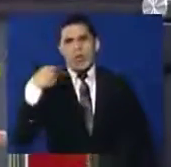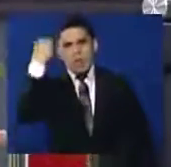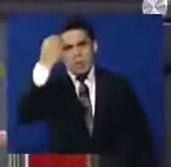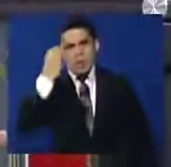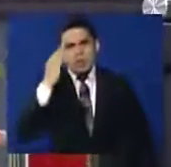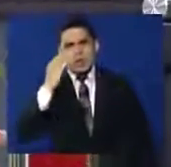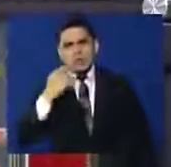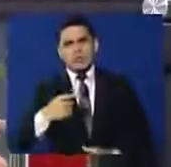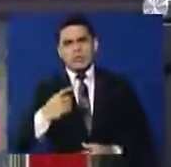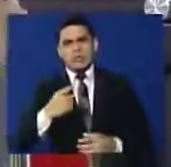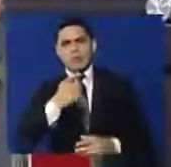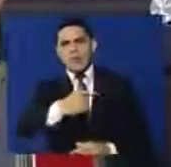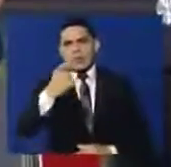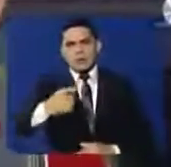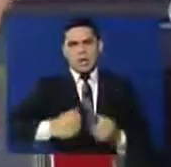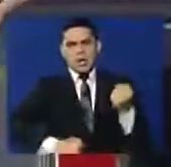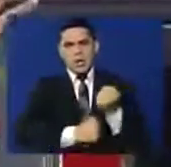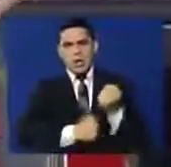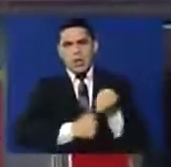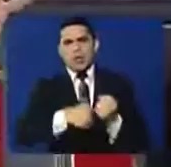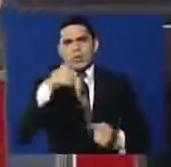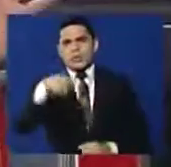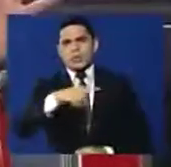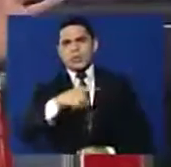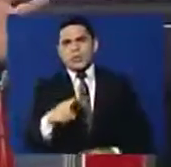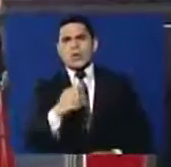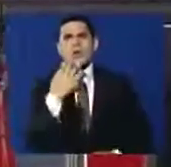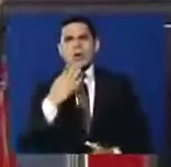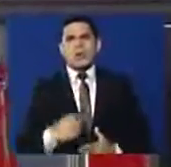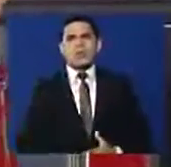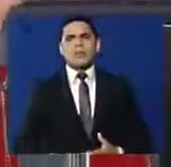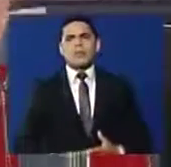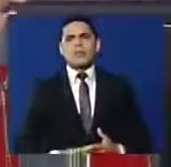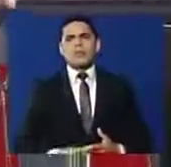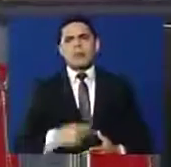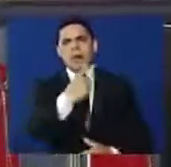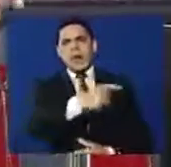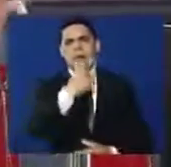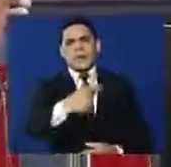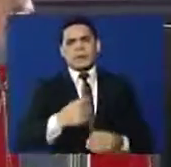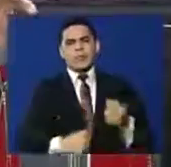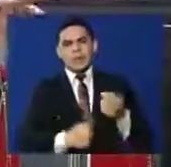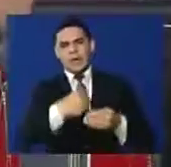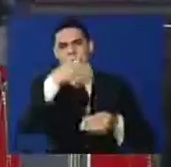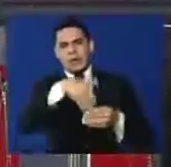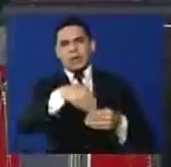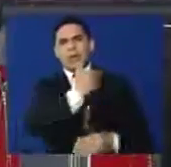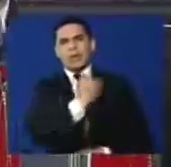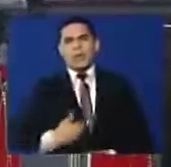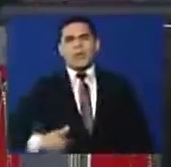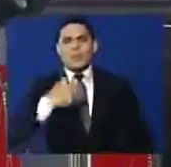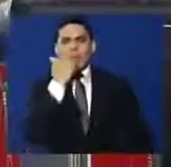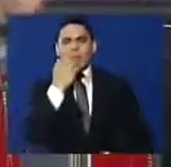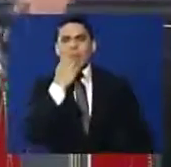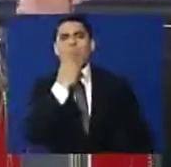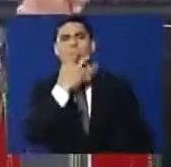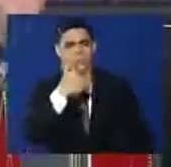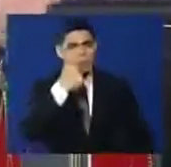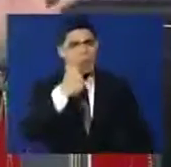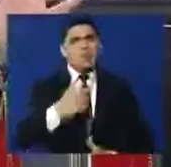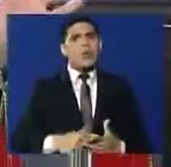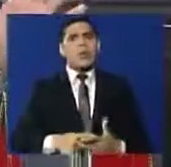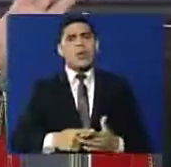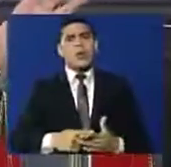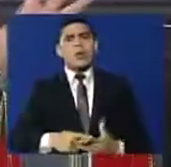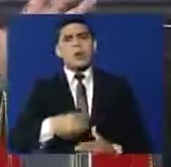¿ustedes pueden tener adeptos o no? Sí, sí. Porque la gente de gobierno, la gente que votó por Maduro y por su tendencia, puede decir, bueno, él es un buen actor y un buen cantante. ¿Cuál